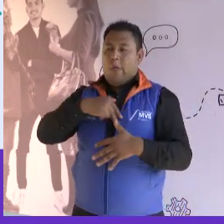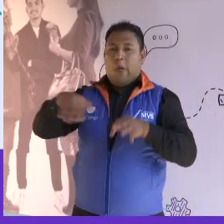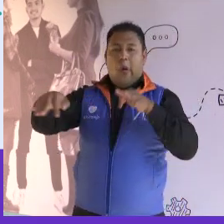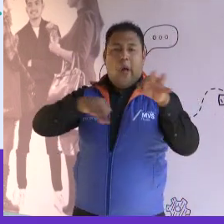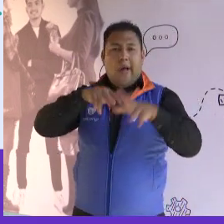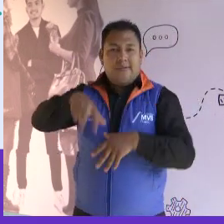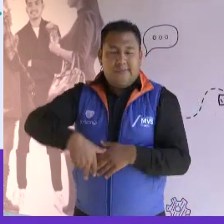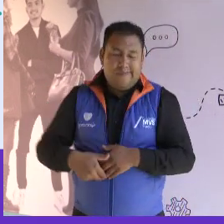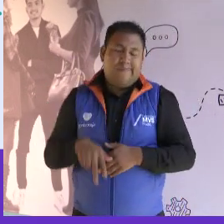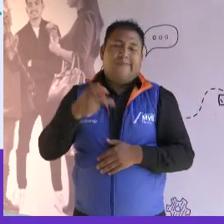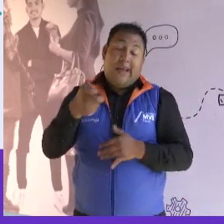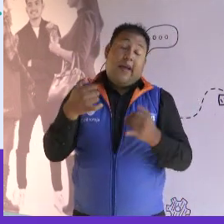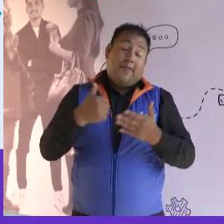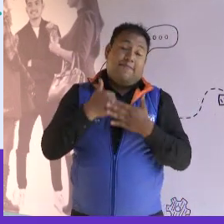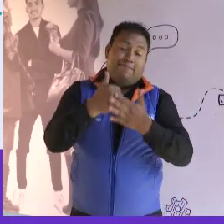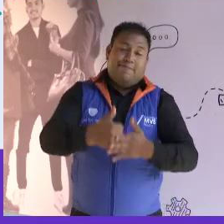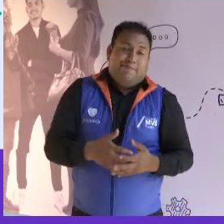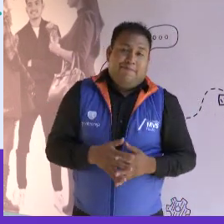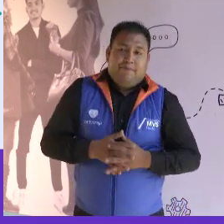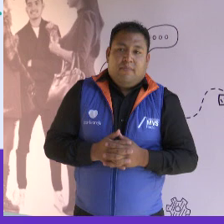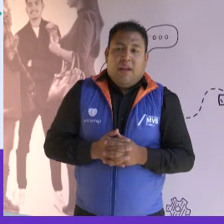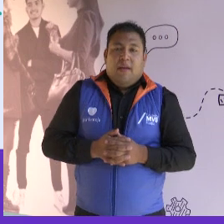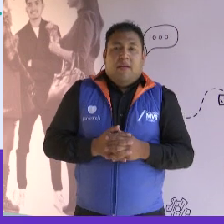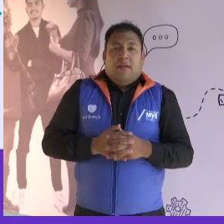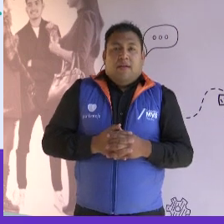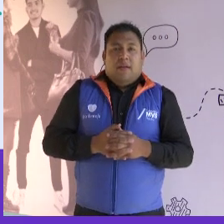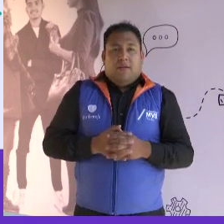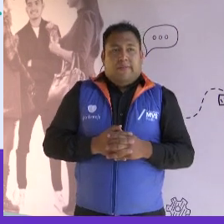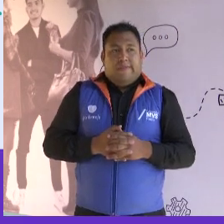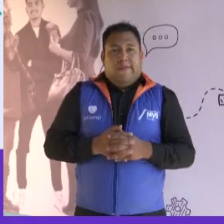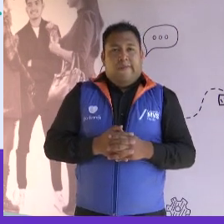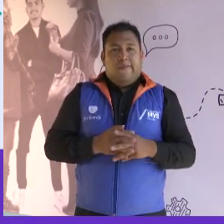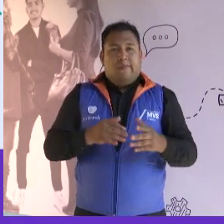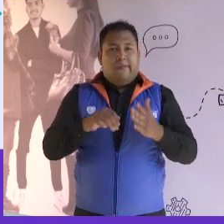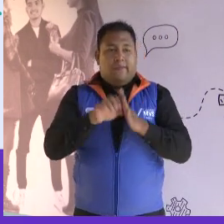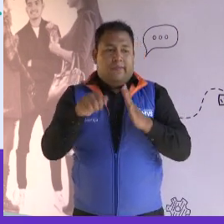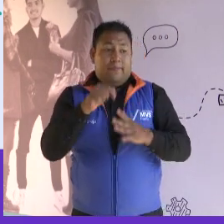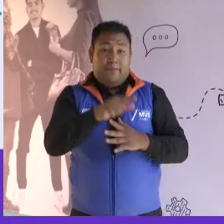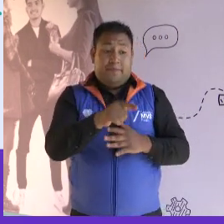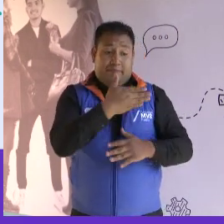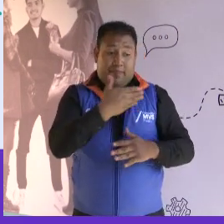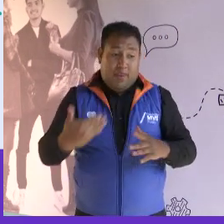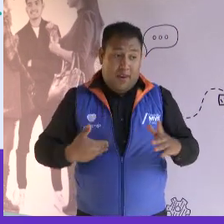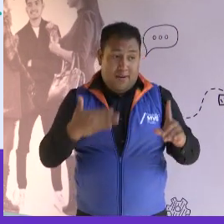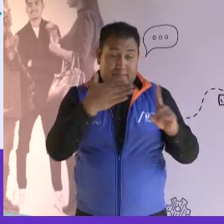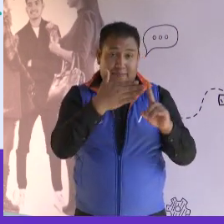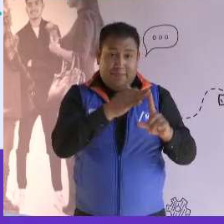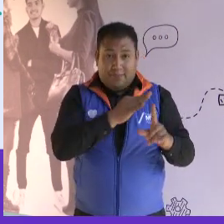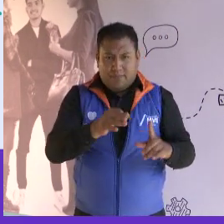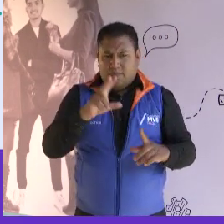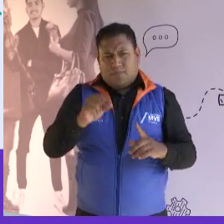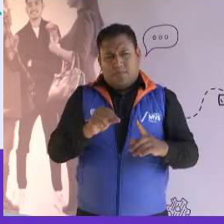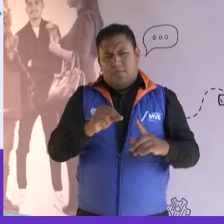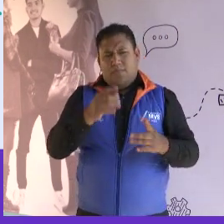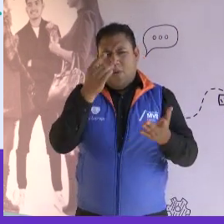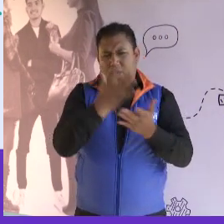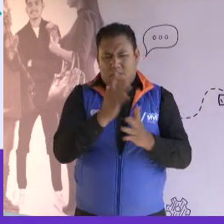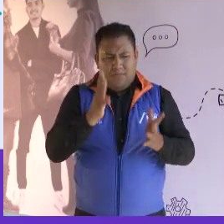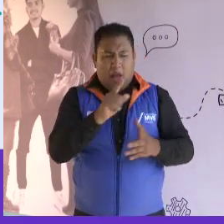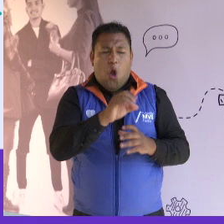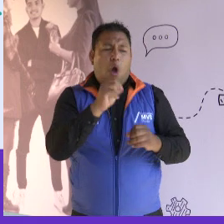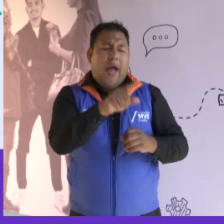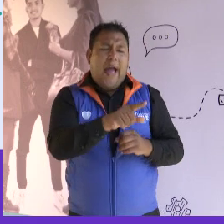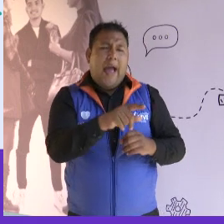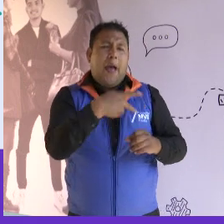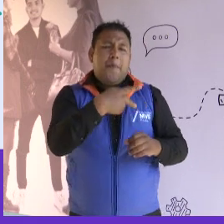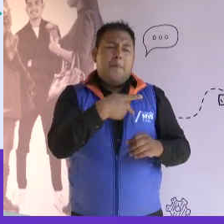trabajes con, pues sí, con el presidente o con los consejeros, ¿no? vincúlate con los regidores, vincúlate con los directores